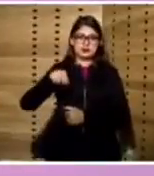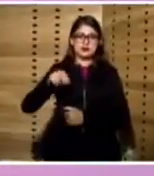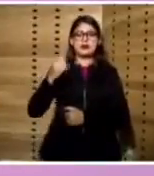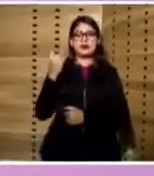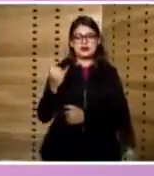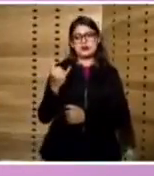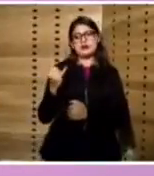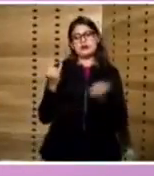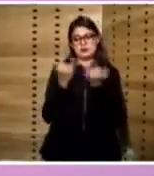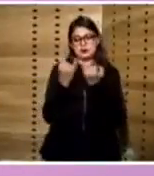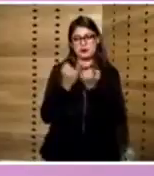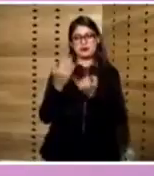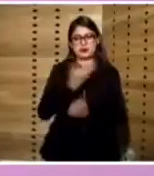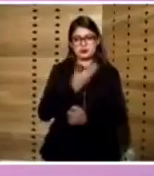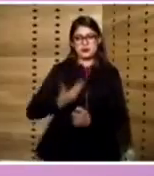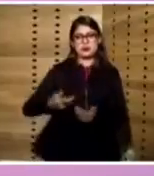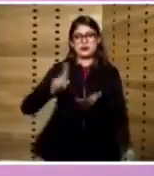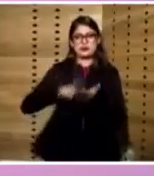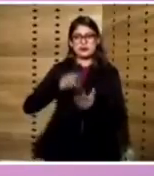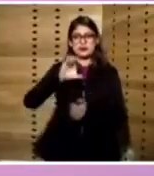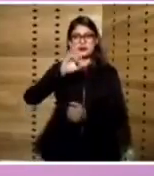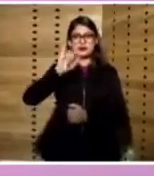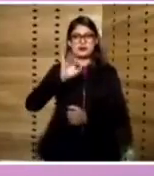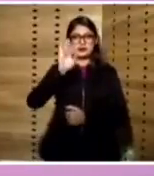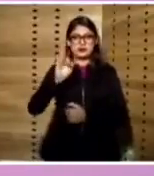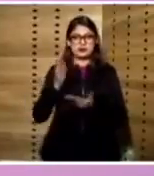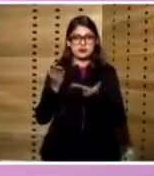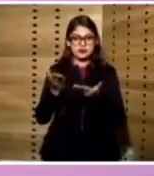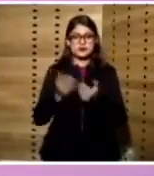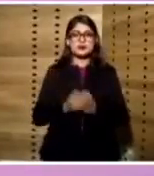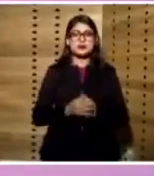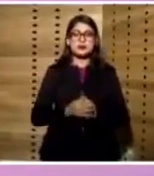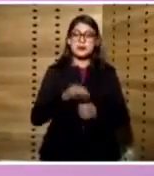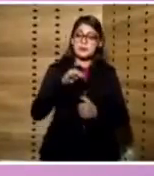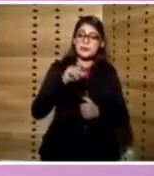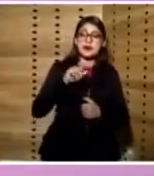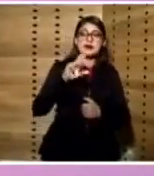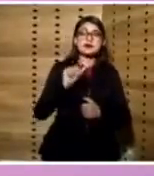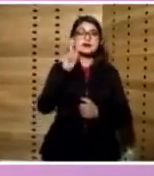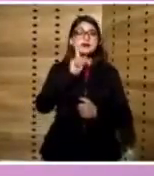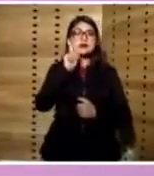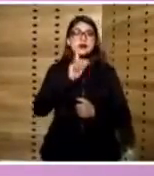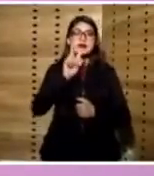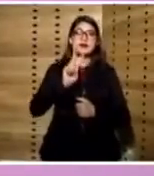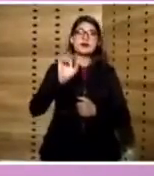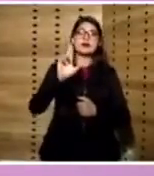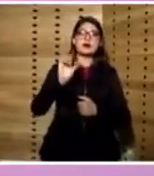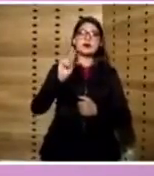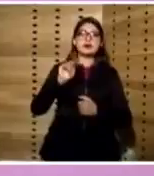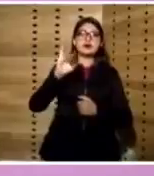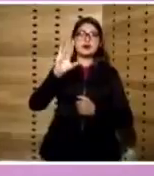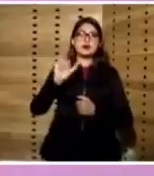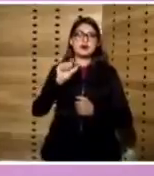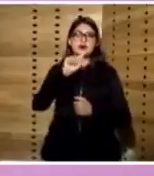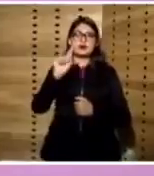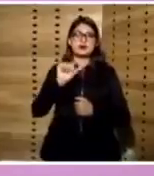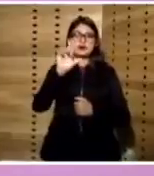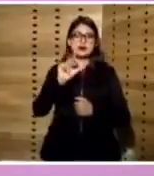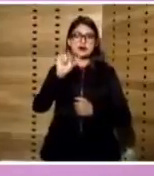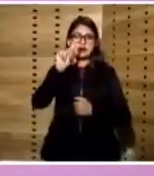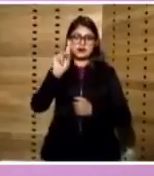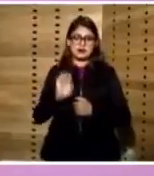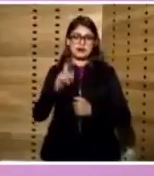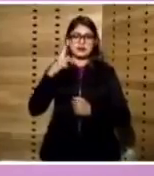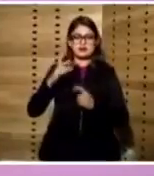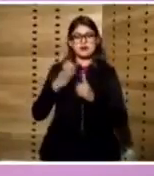y del Consejo de la Judicatura Federal. Maestra Verónica de Gives Zárate, consejera de la